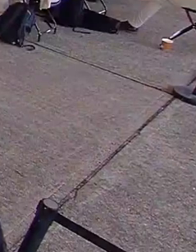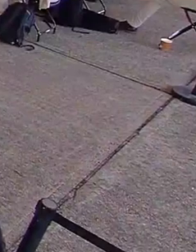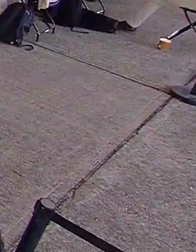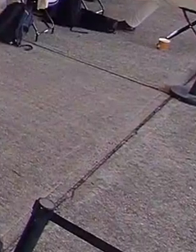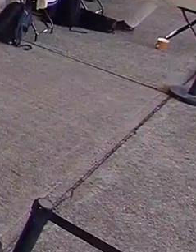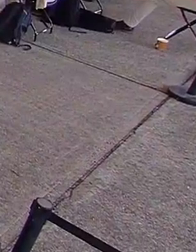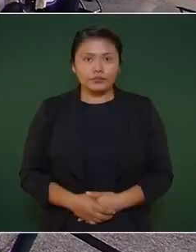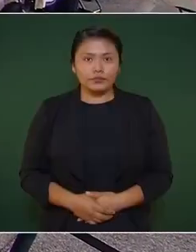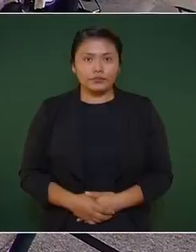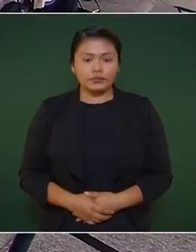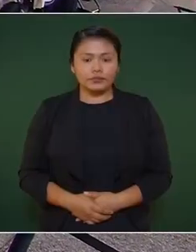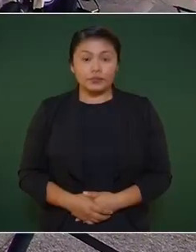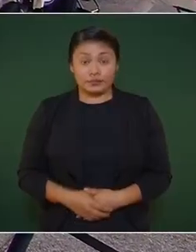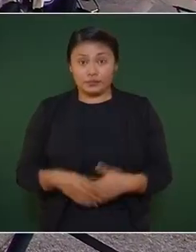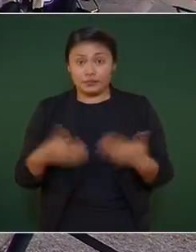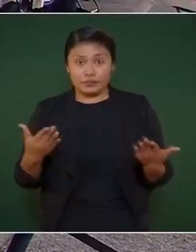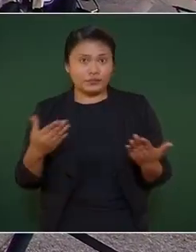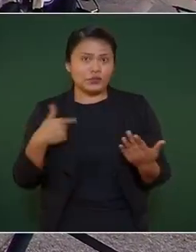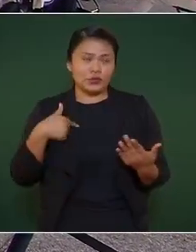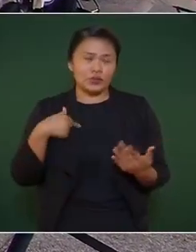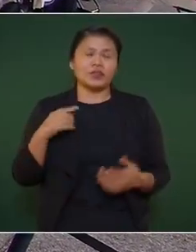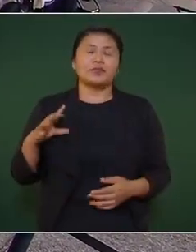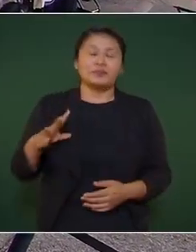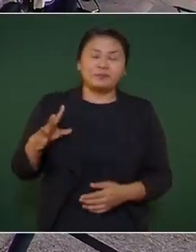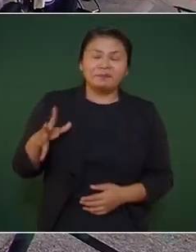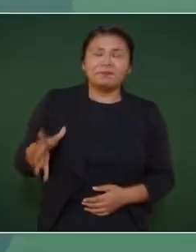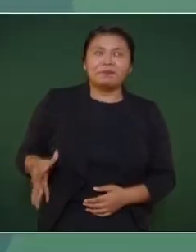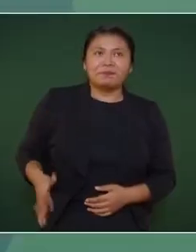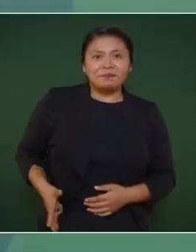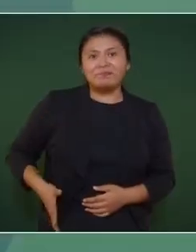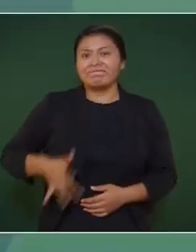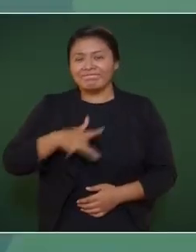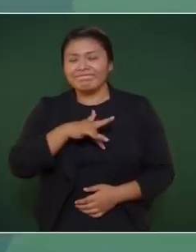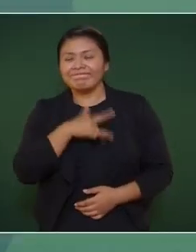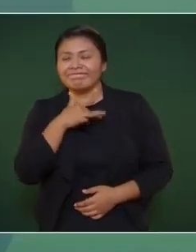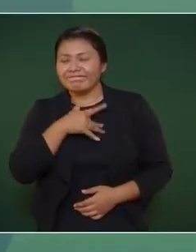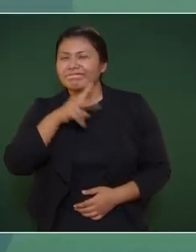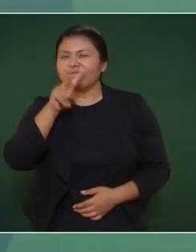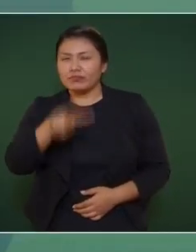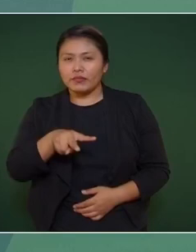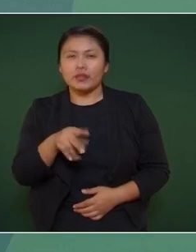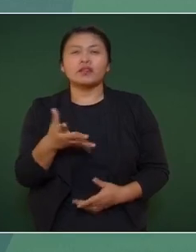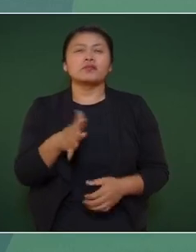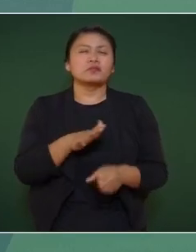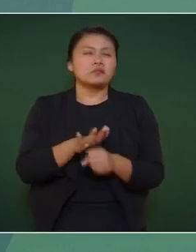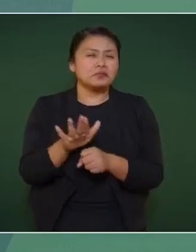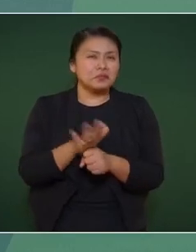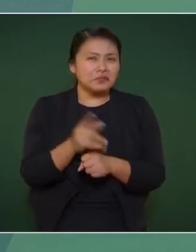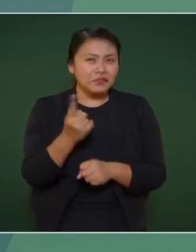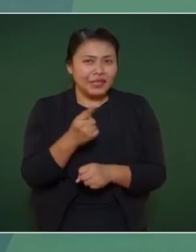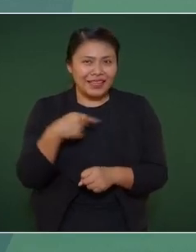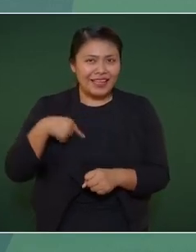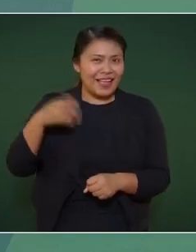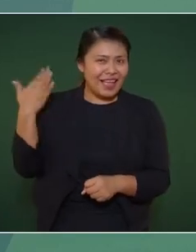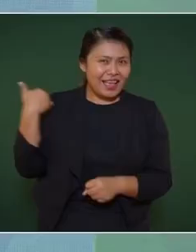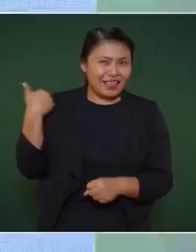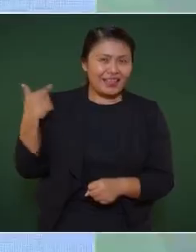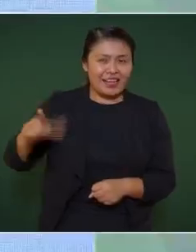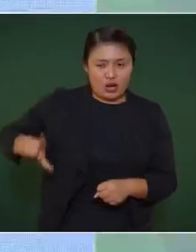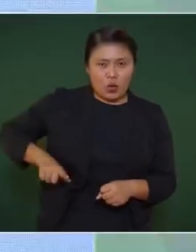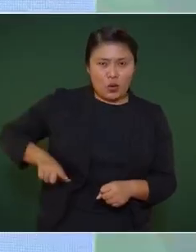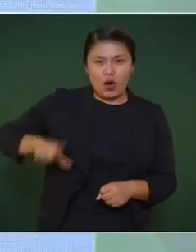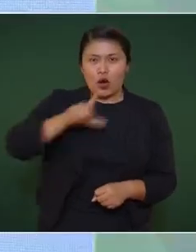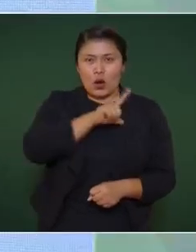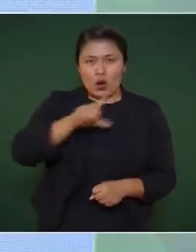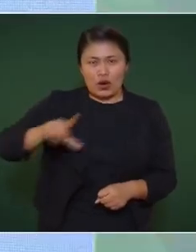general. Y lo que más me llena de orgullo, la verdad, es lo que dijo Cuitláhuac, de